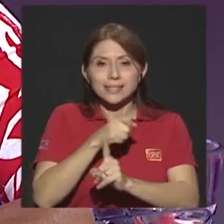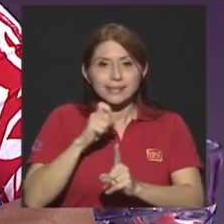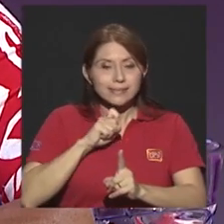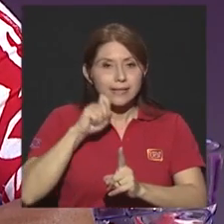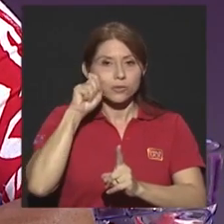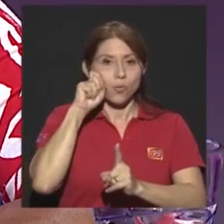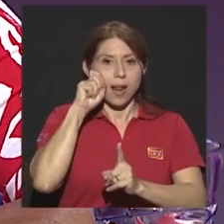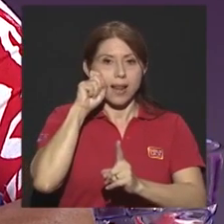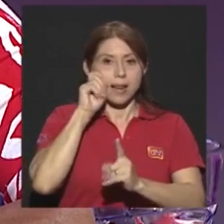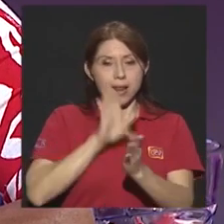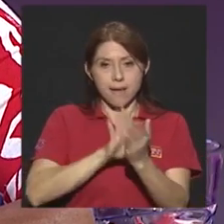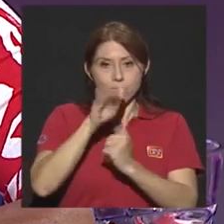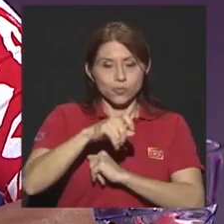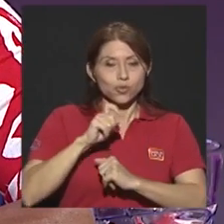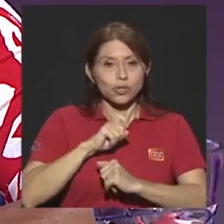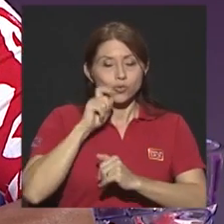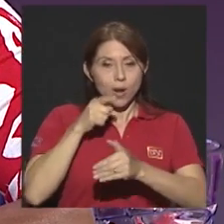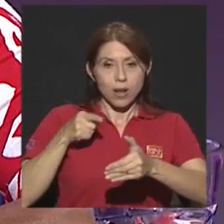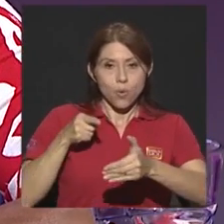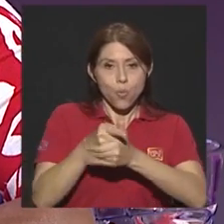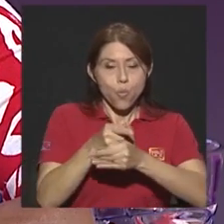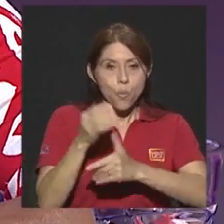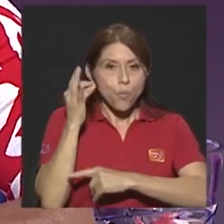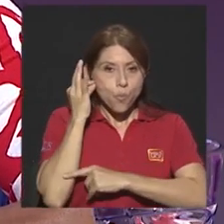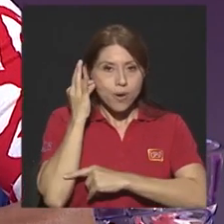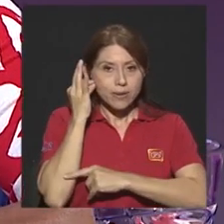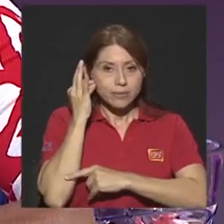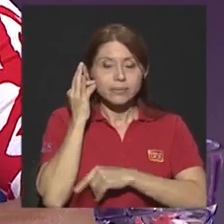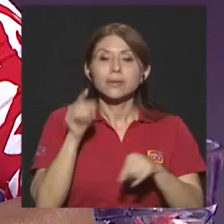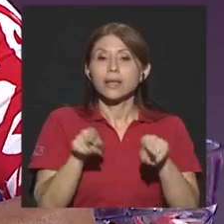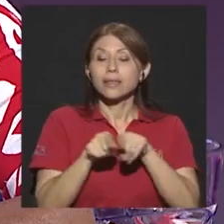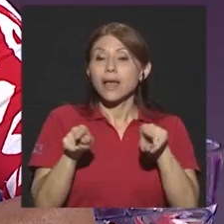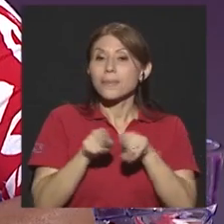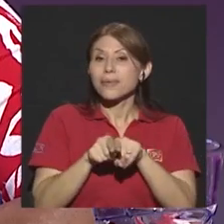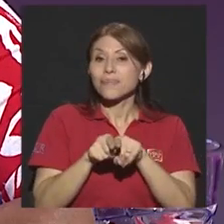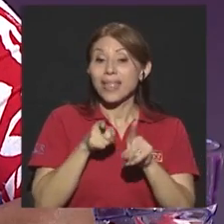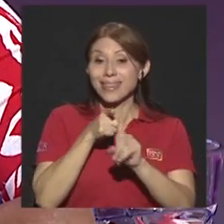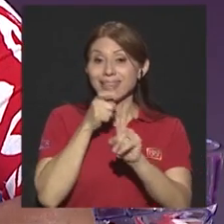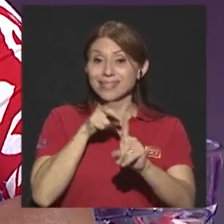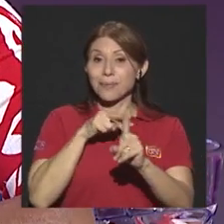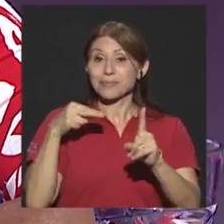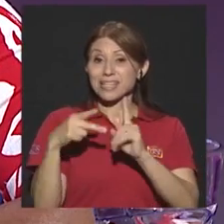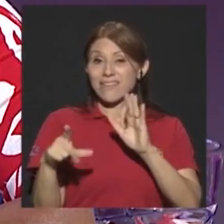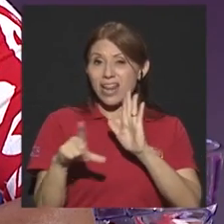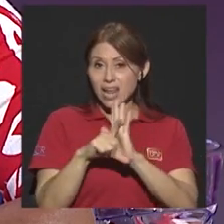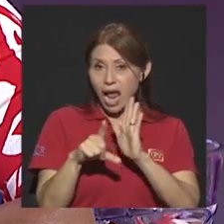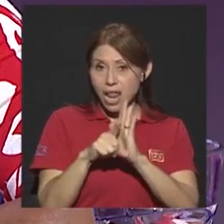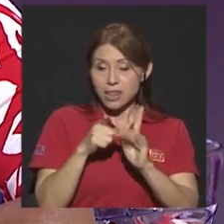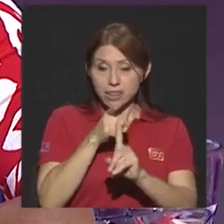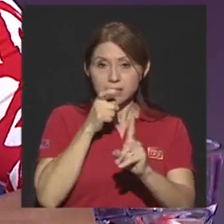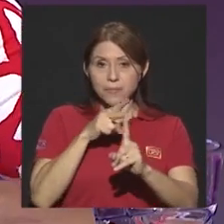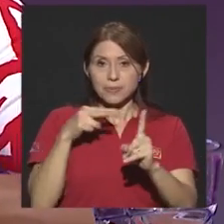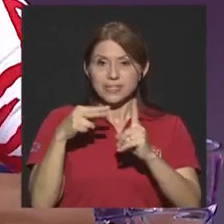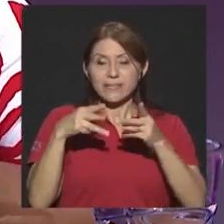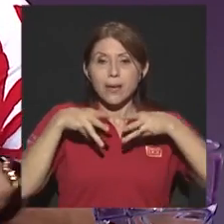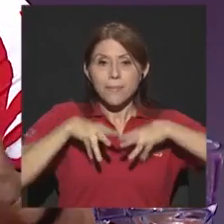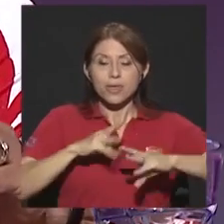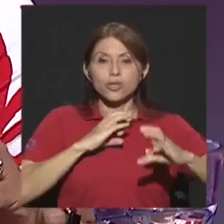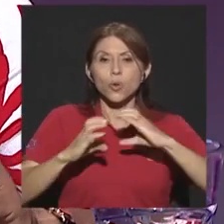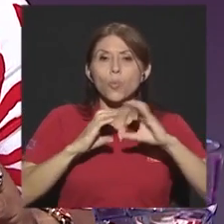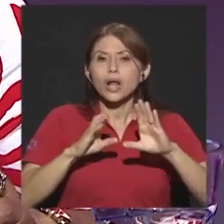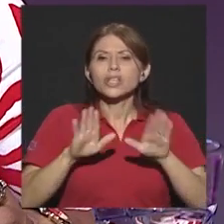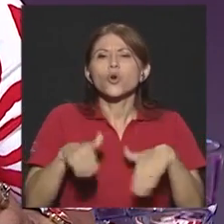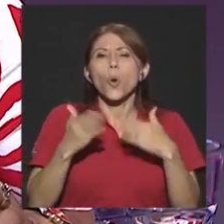las mujeres y el tratamiento que se le da desde la perspectiva legal, los medios de comunicación y también